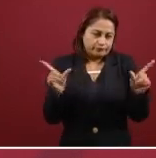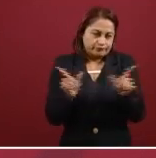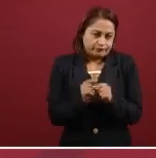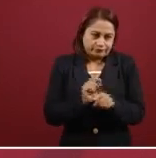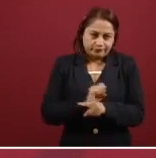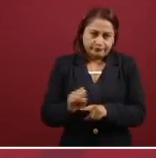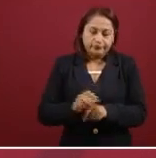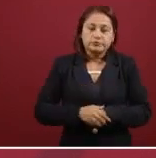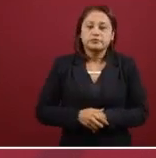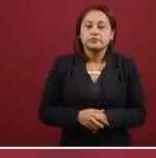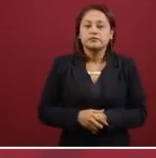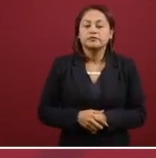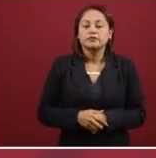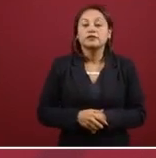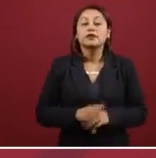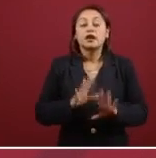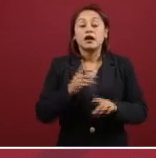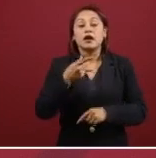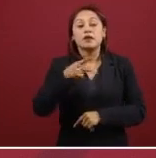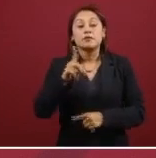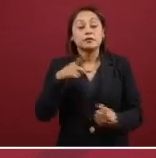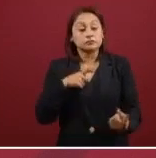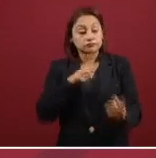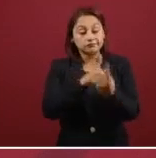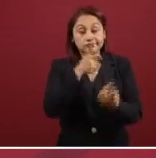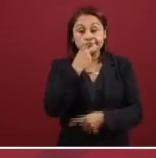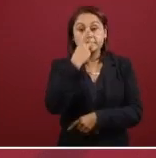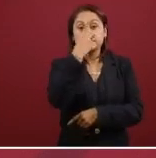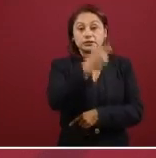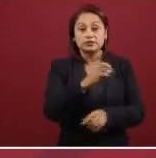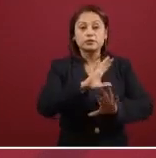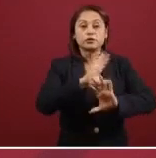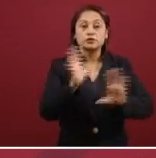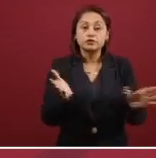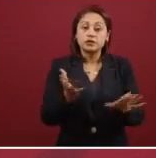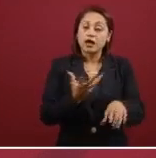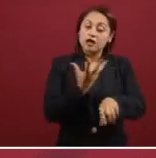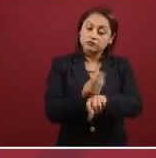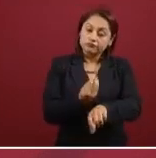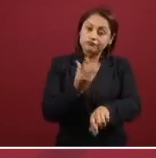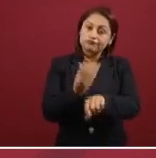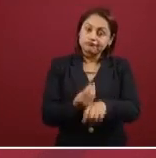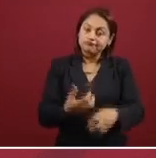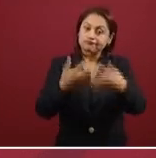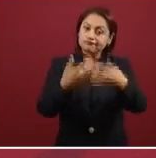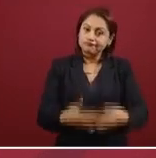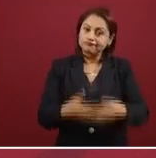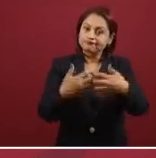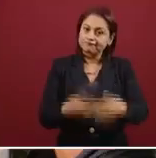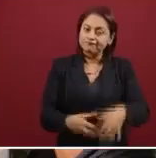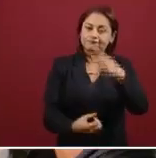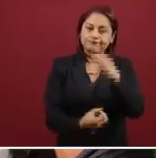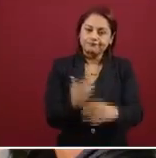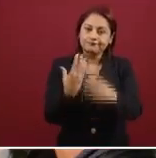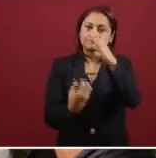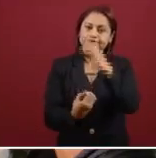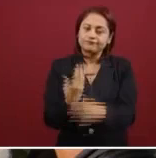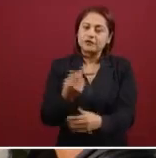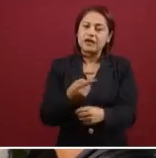vamos a reactivar los talleres y las plantas de Pemex y a renovar las